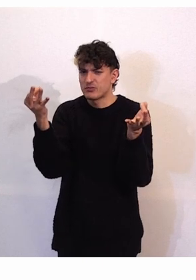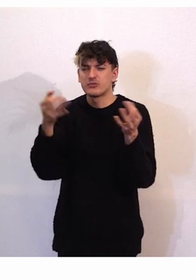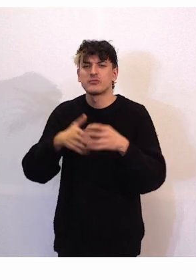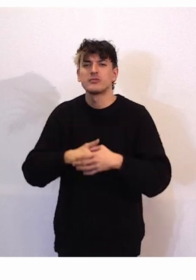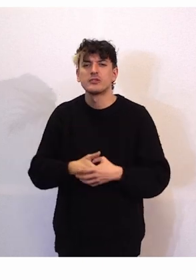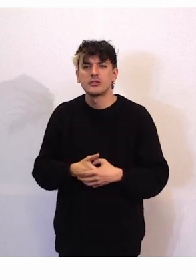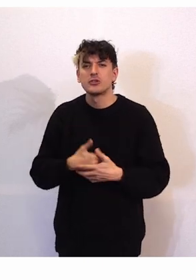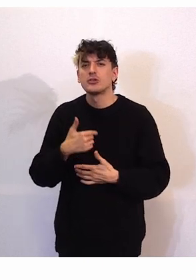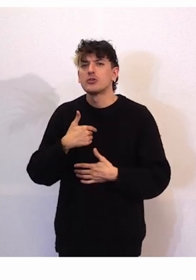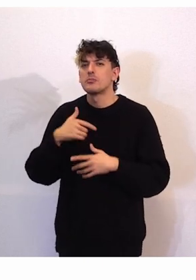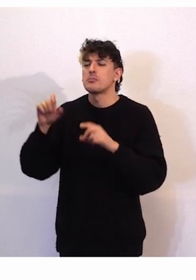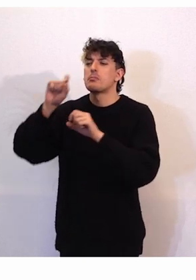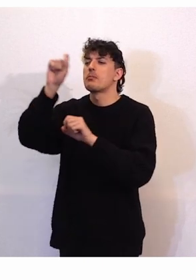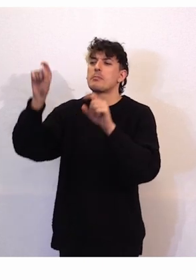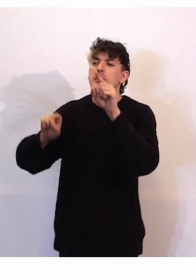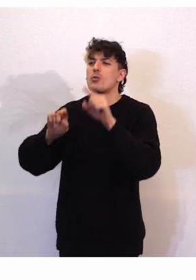mi pregunta sería,